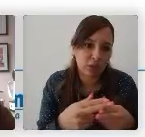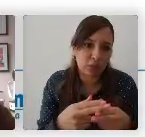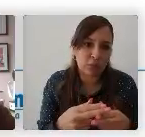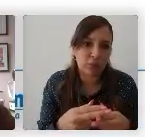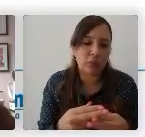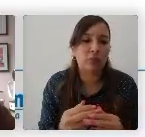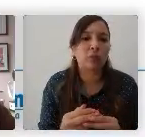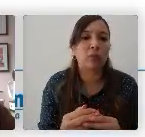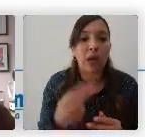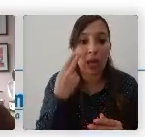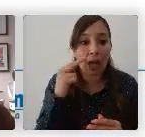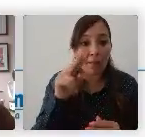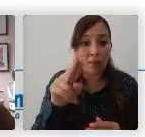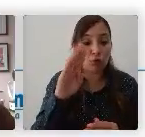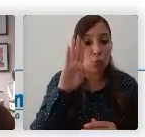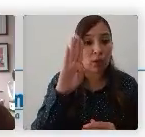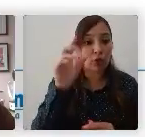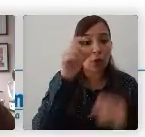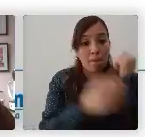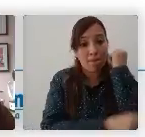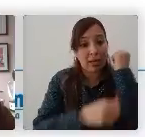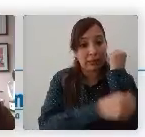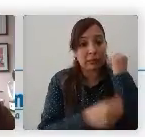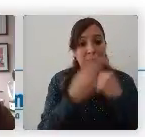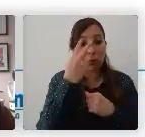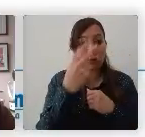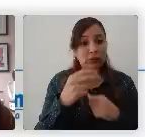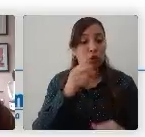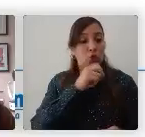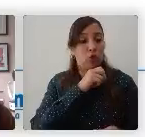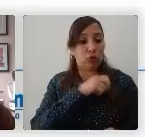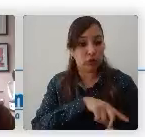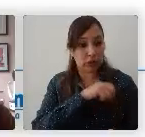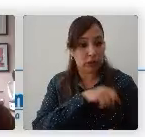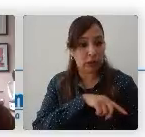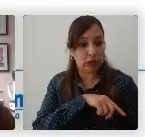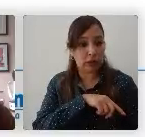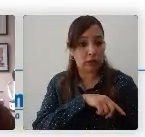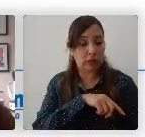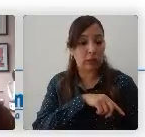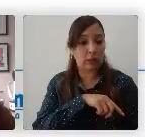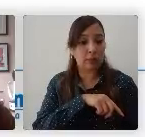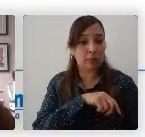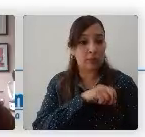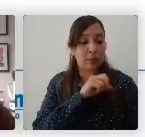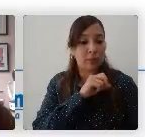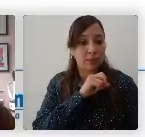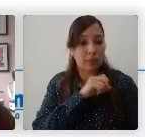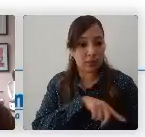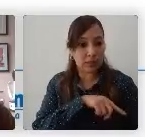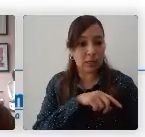justamente los cuatro países que hemos evaluado y estamos viendo en tres escalas dentro de su